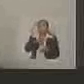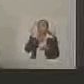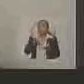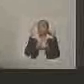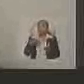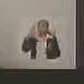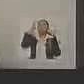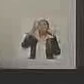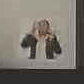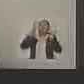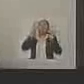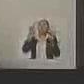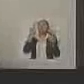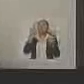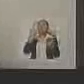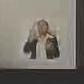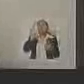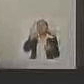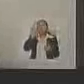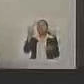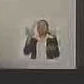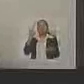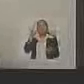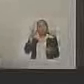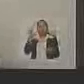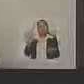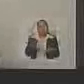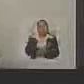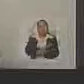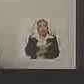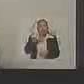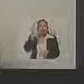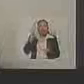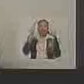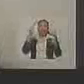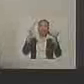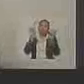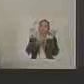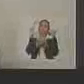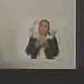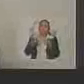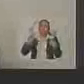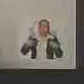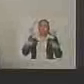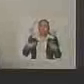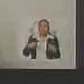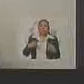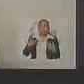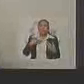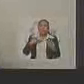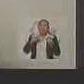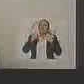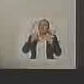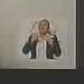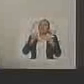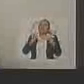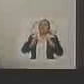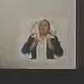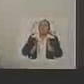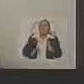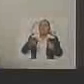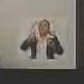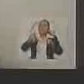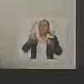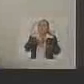nuestra familia. Quiero que eso cambie, que la convivencia de todos esté en nuestra delegación, en nuestros